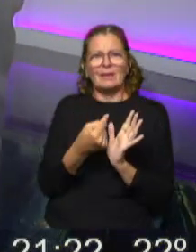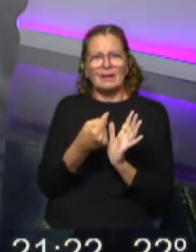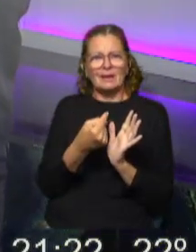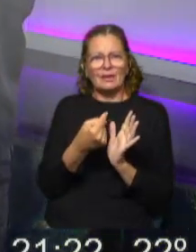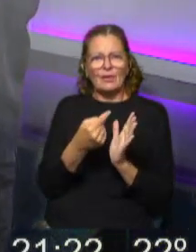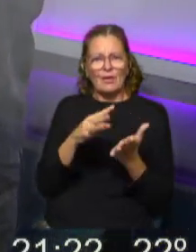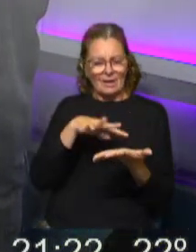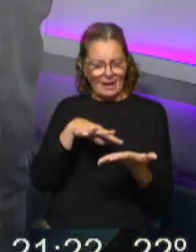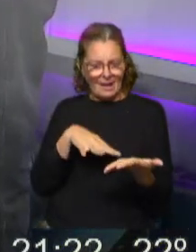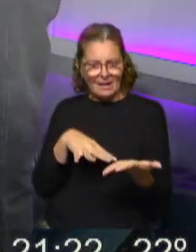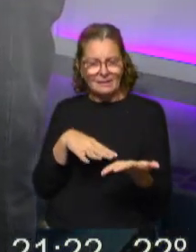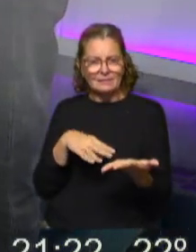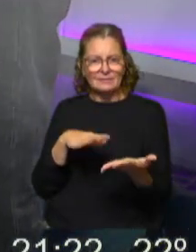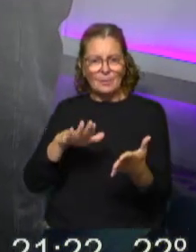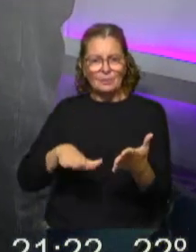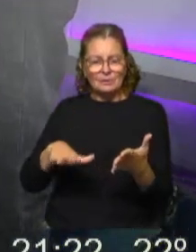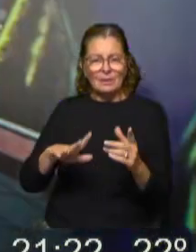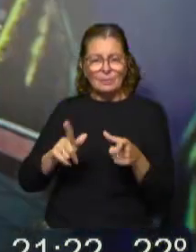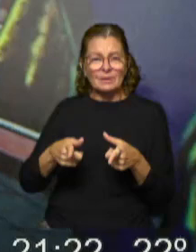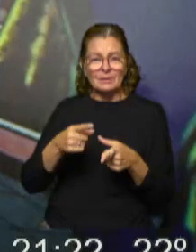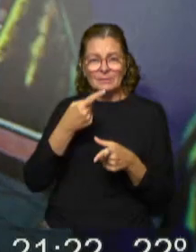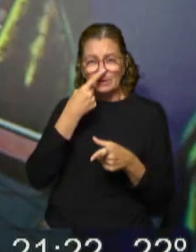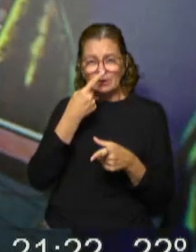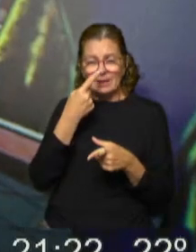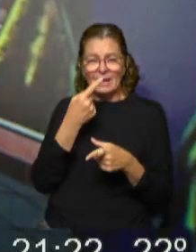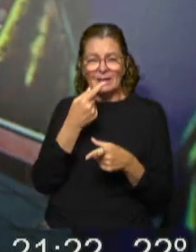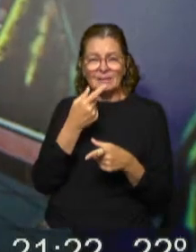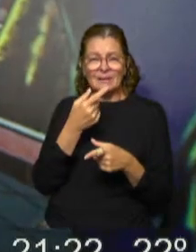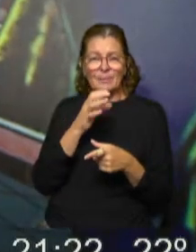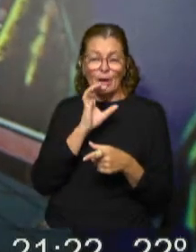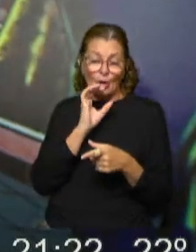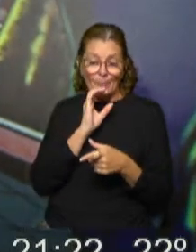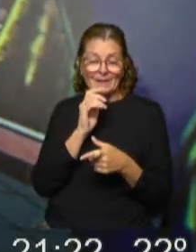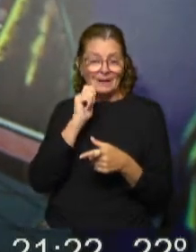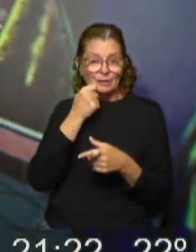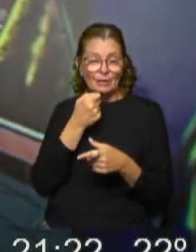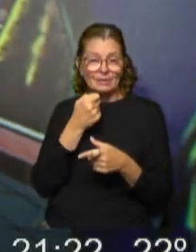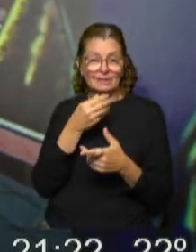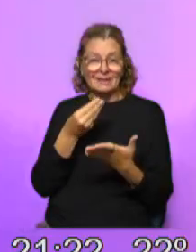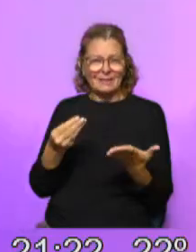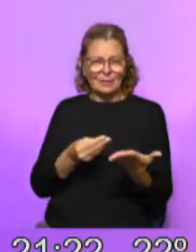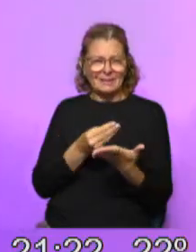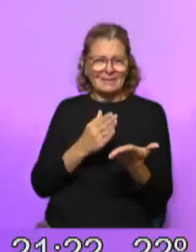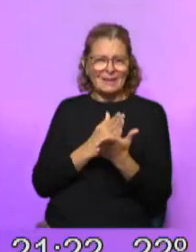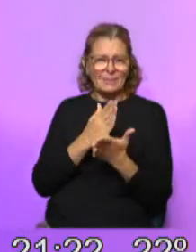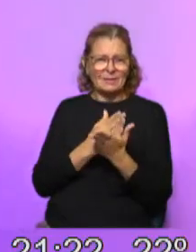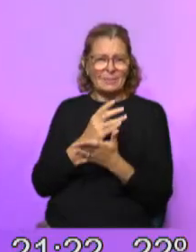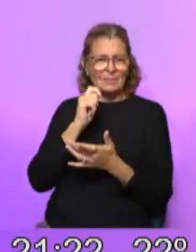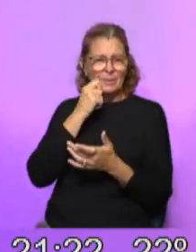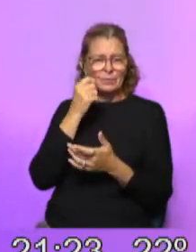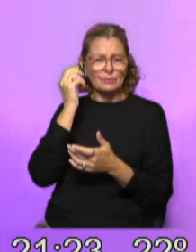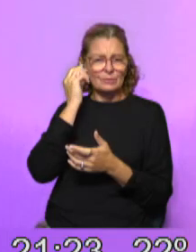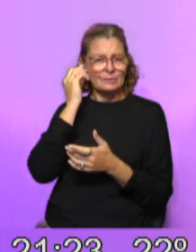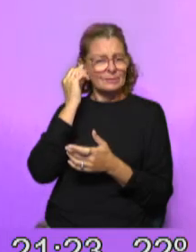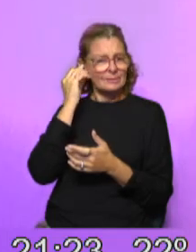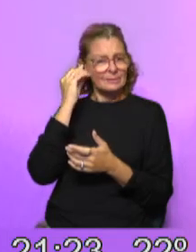la novela. Sí. Vos desde muy chica también estabas interesada por las historietas, los cómics y eso. Sí. La ilustración, siempre me gustó dibujar y